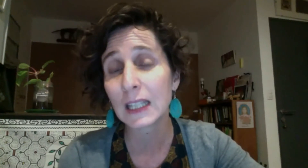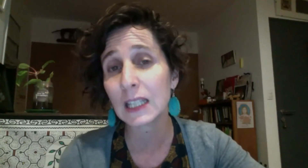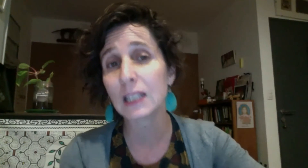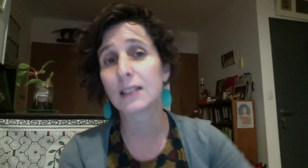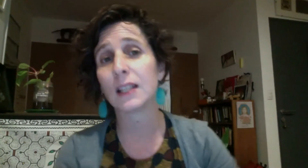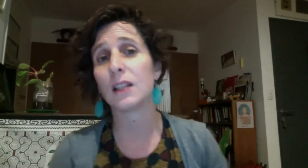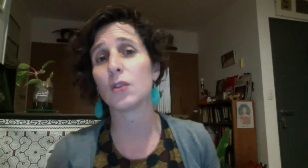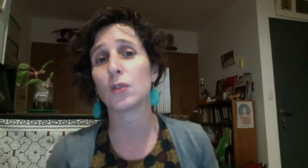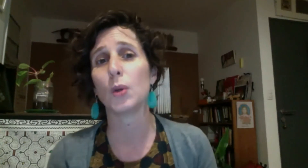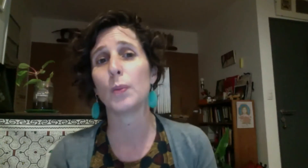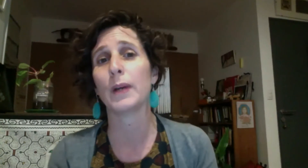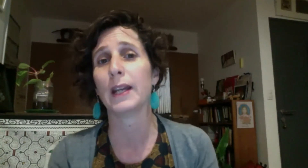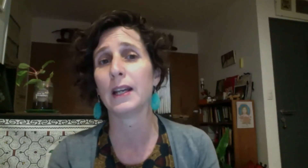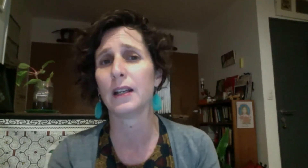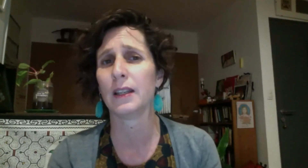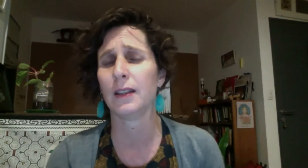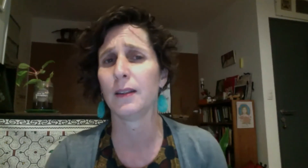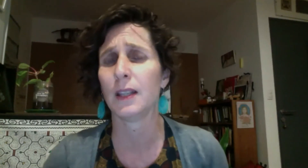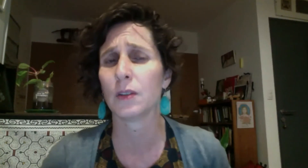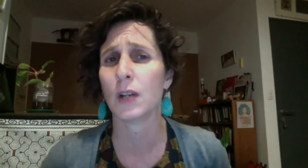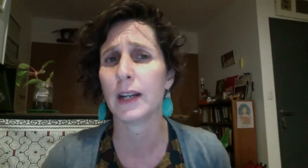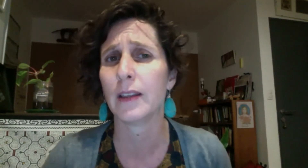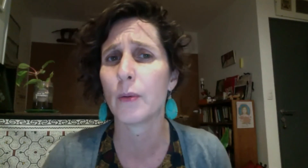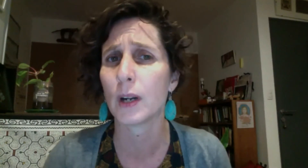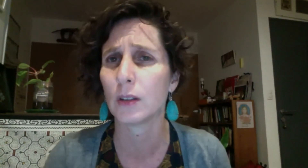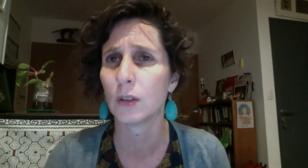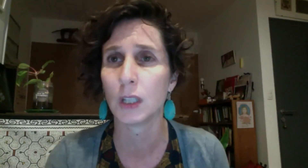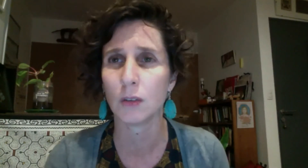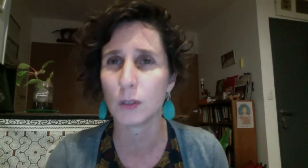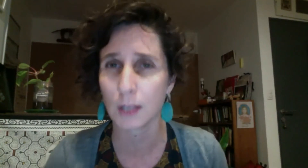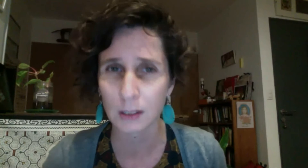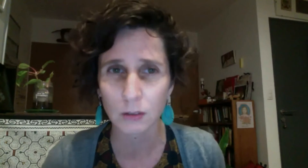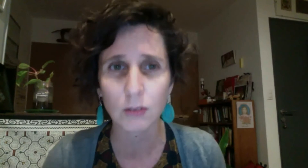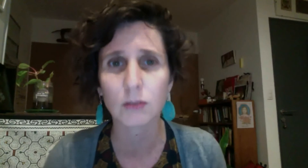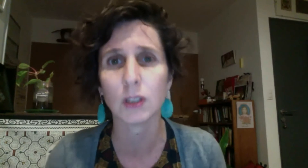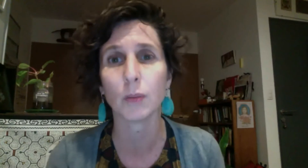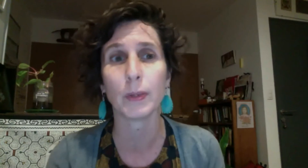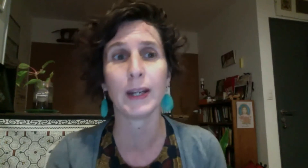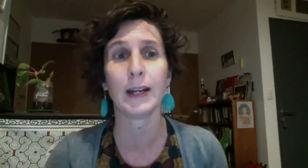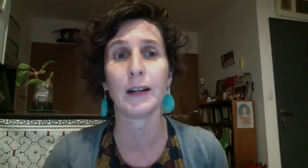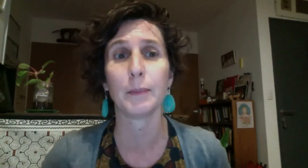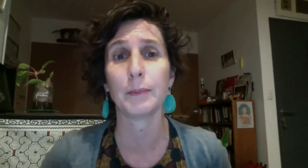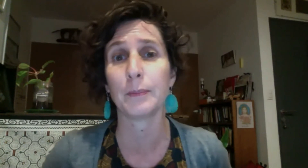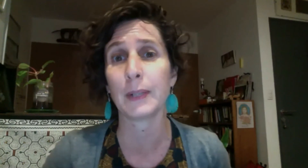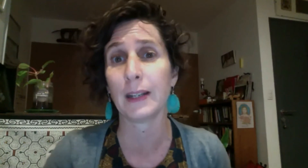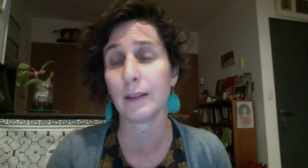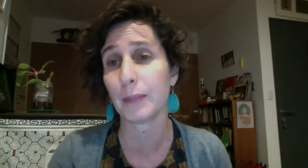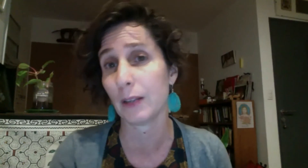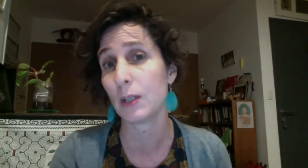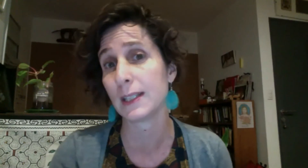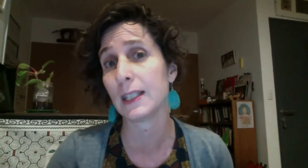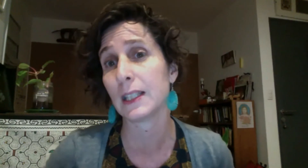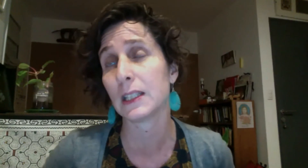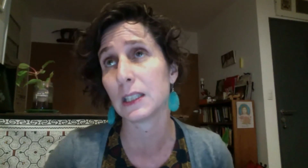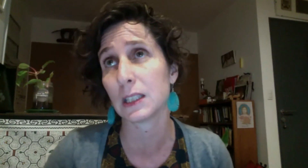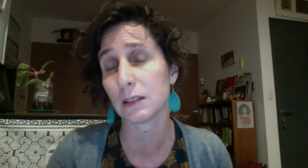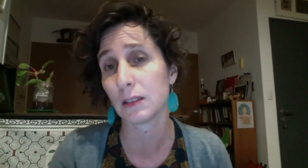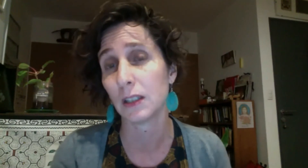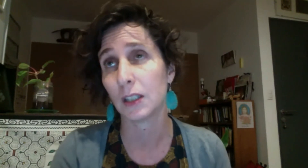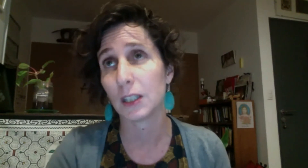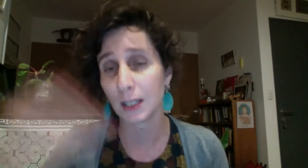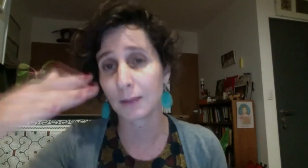bastante interesante no solo para escolares de cuarto, quinto y sexto, sino para